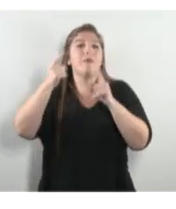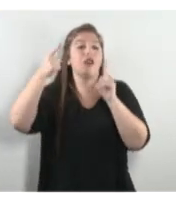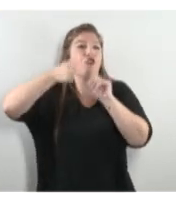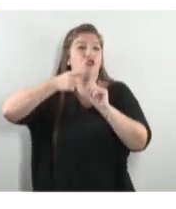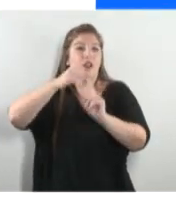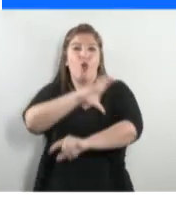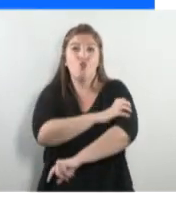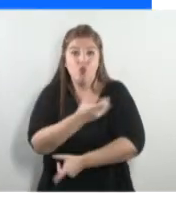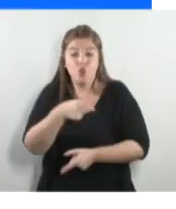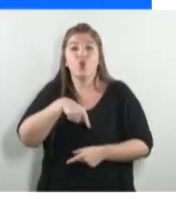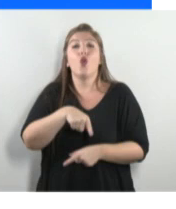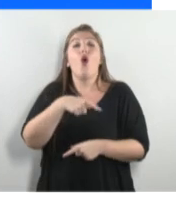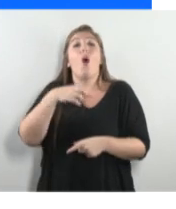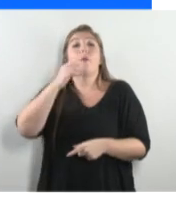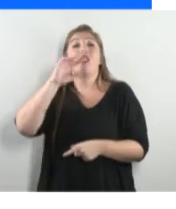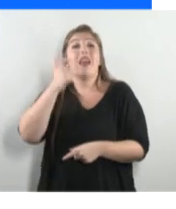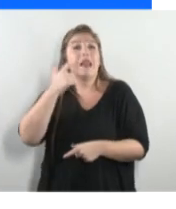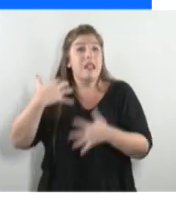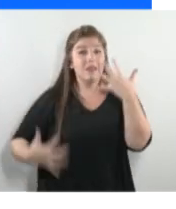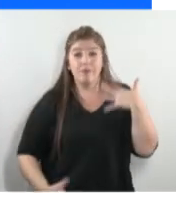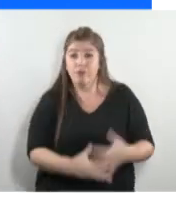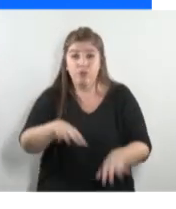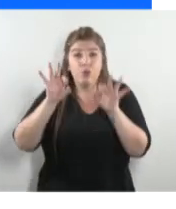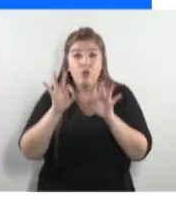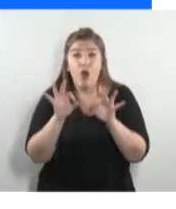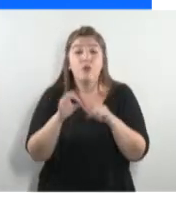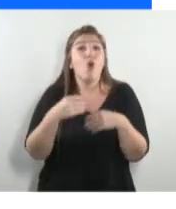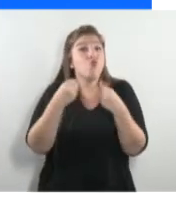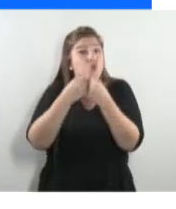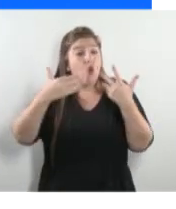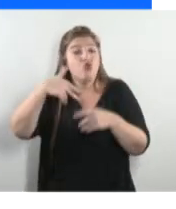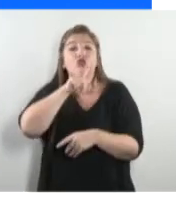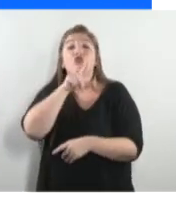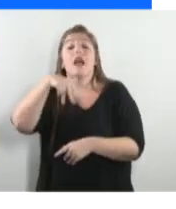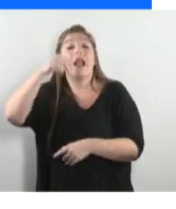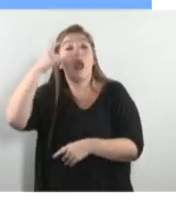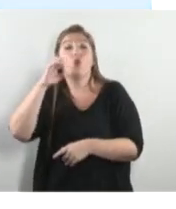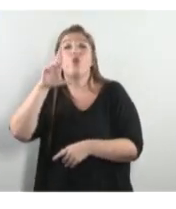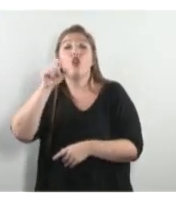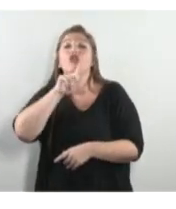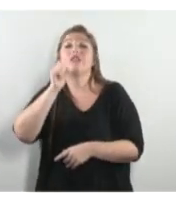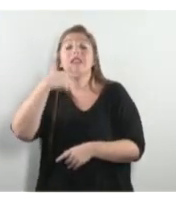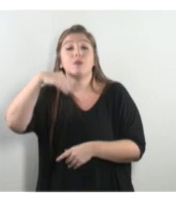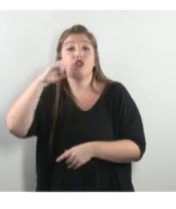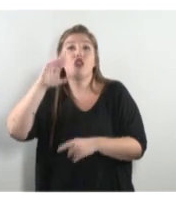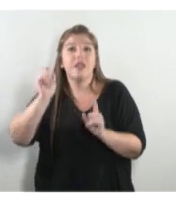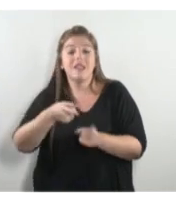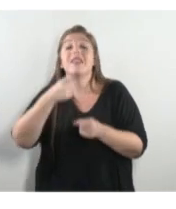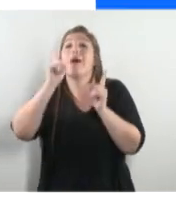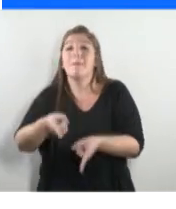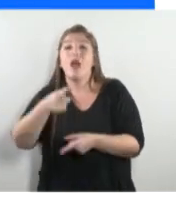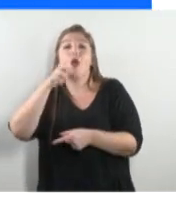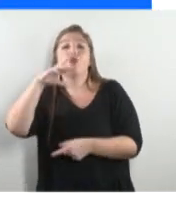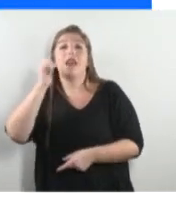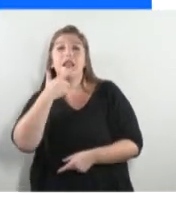Las proteínas están en todos lados. Varios de estos neurotransmisores son proteínas. No me importan las proteínas, yo quiero